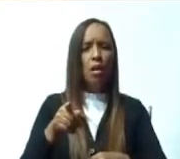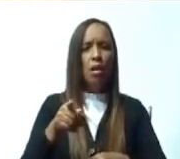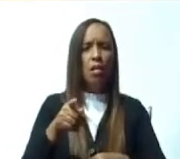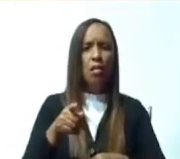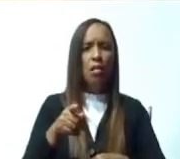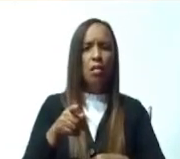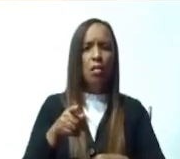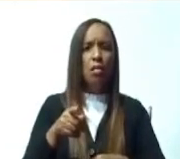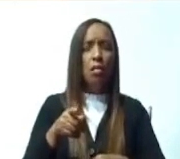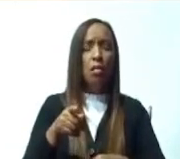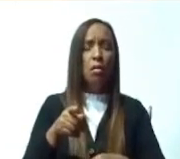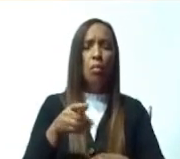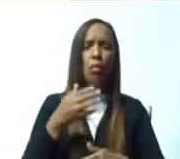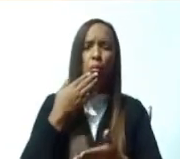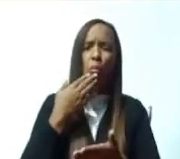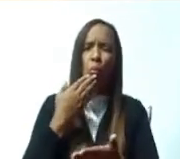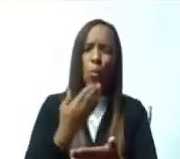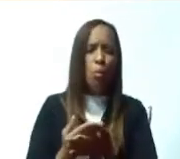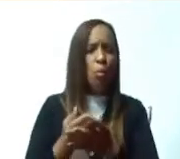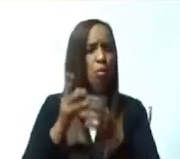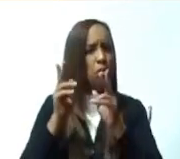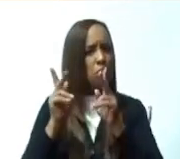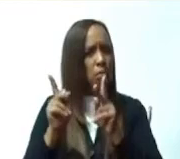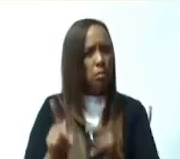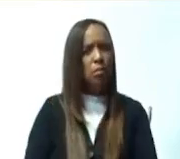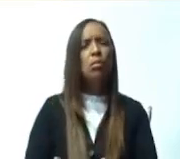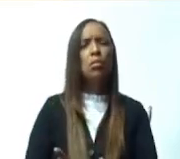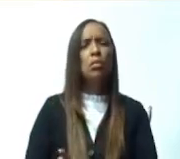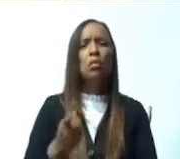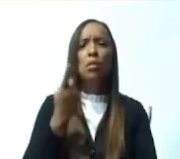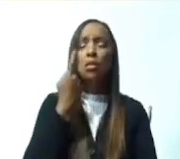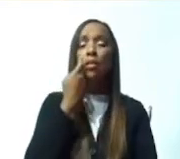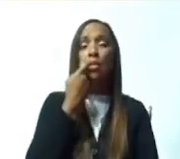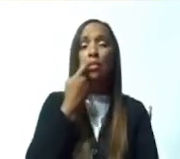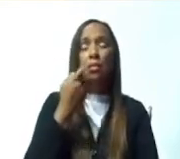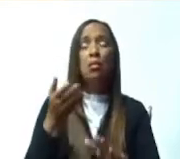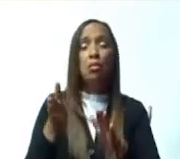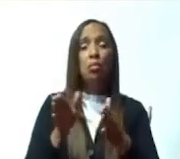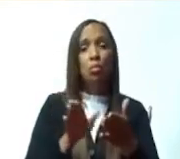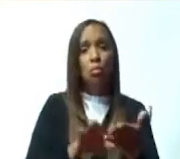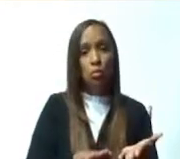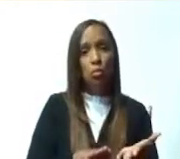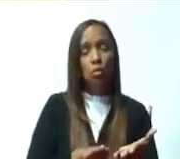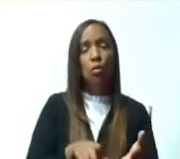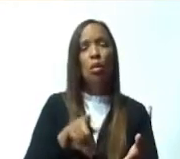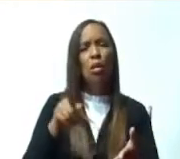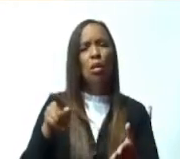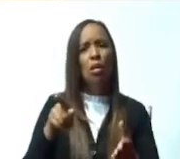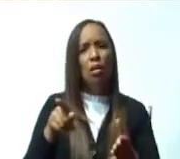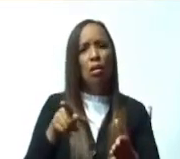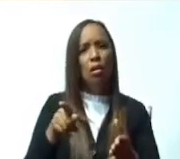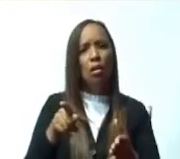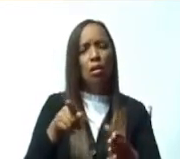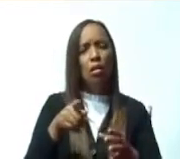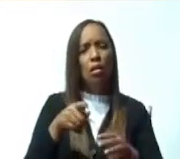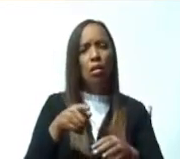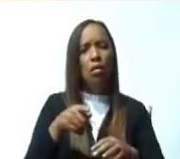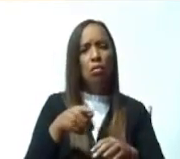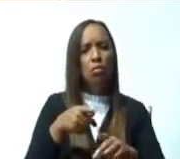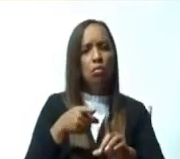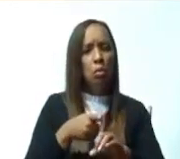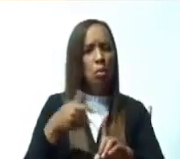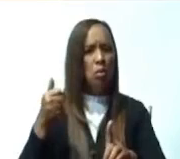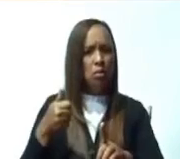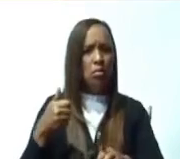casa, y yo puedo dar fe y testimonio lo que él hizo en la India como embajador y donde quiera